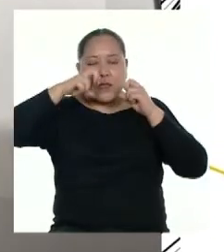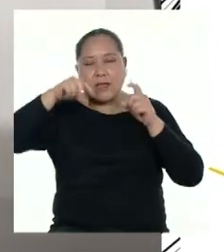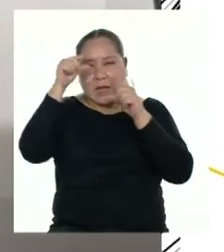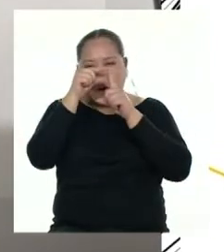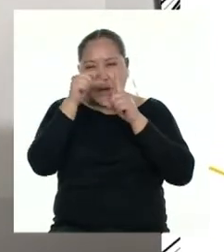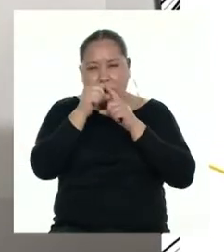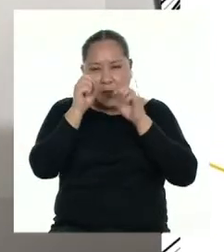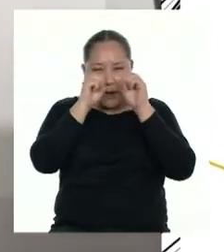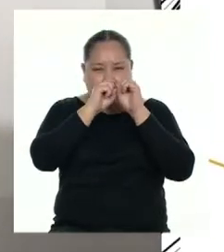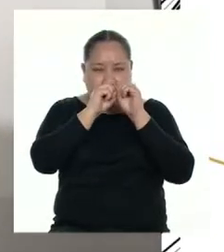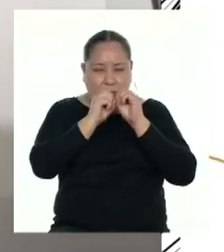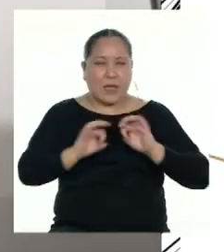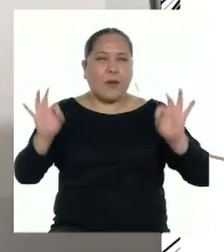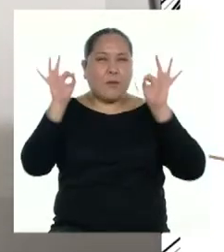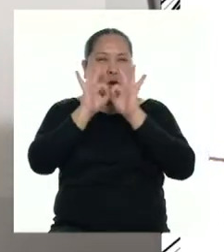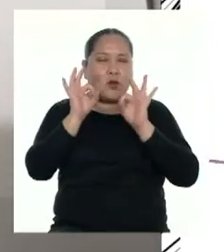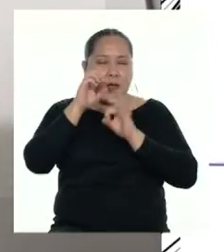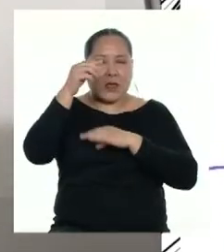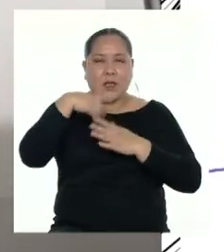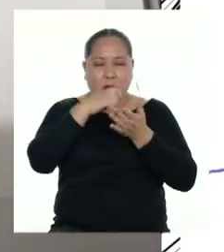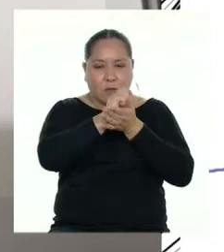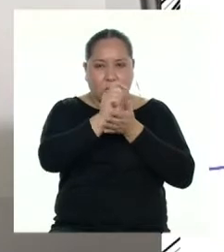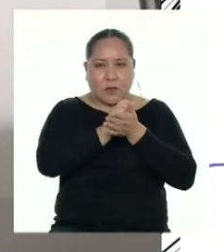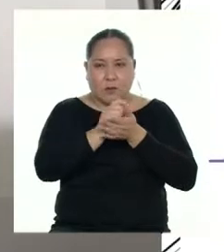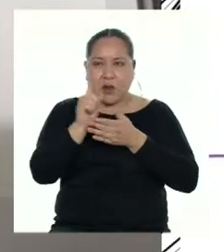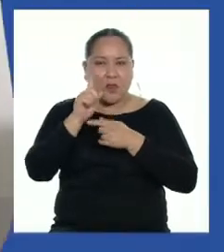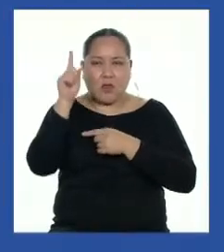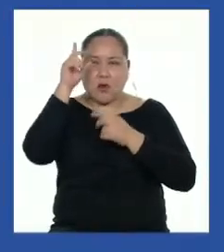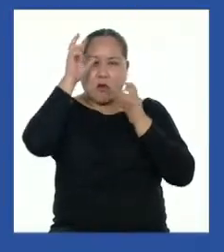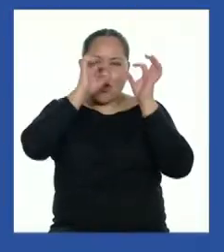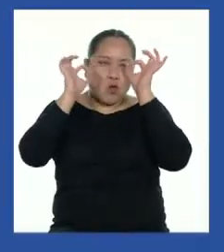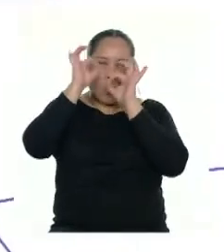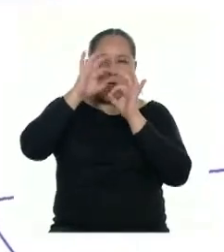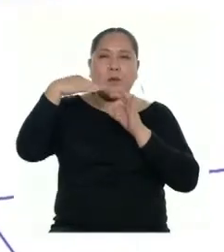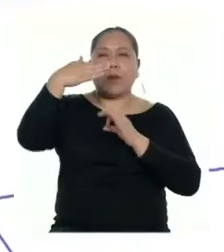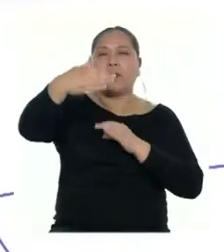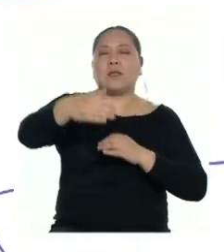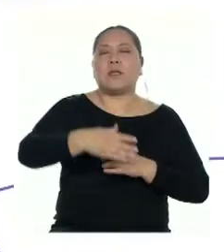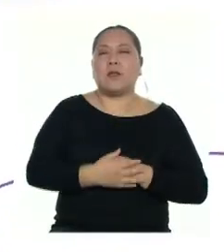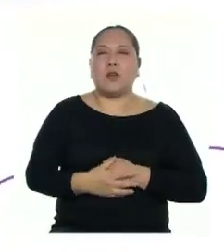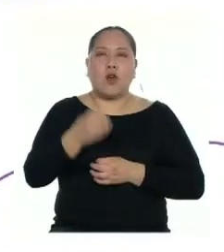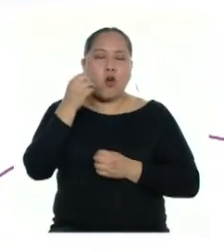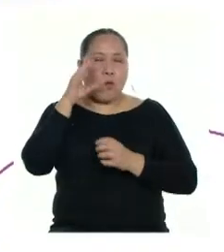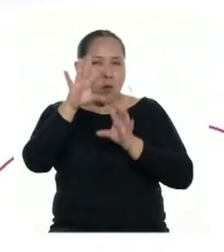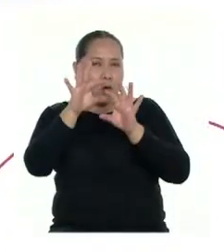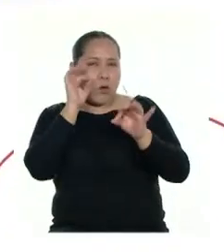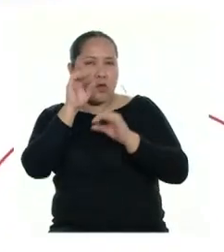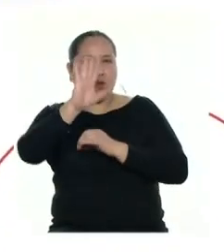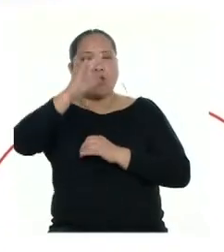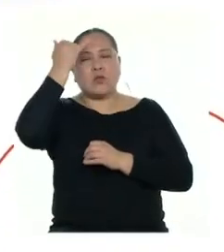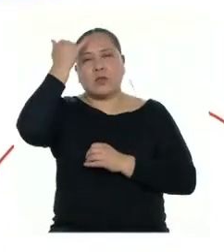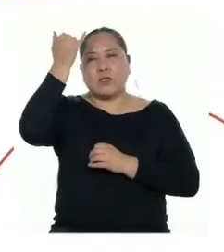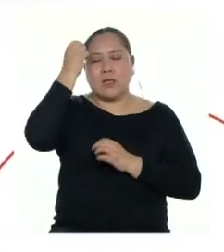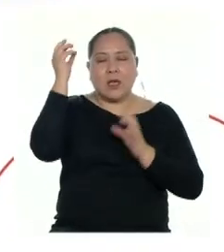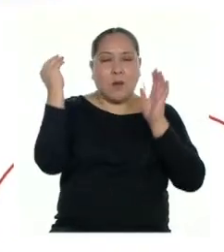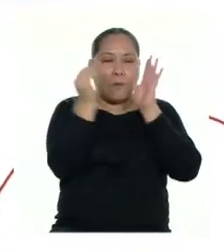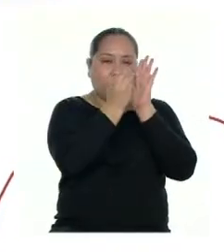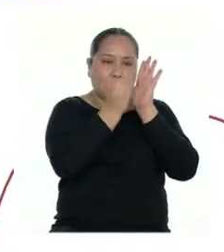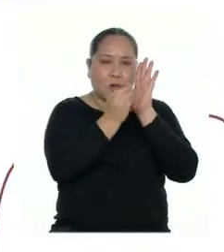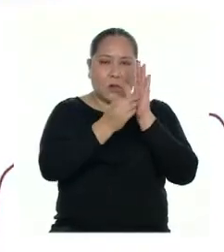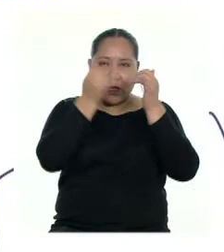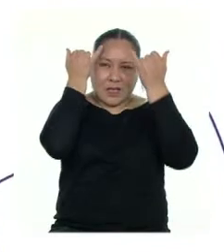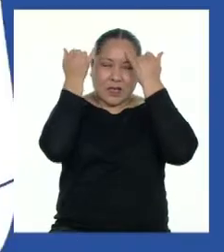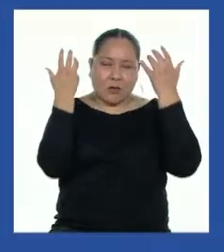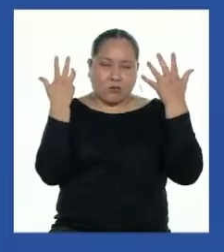de mi textualización para ya no tener ningún inconveniente más adelante. ¿Cómo identificas que tus ideas estén plasmadas con